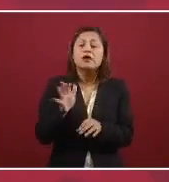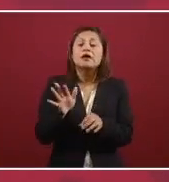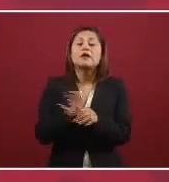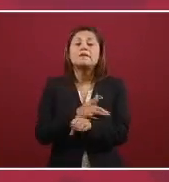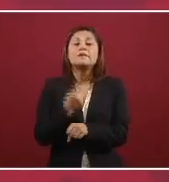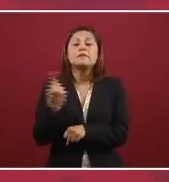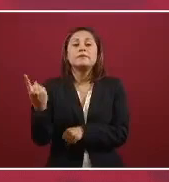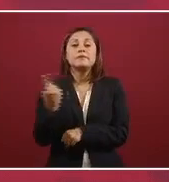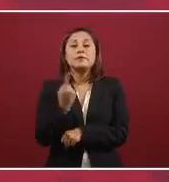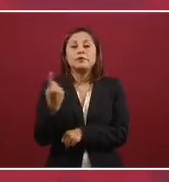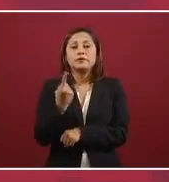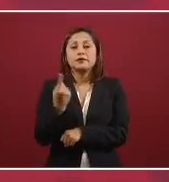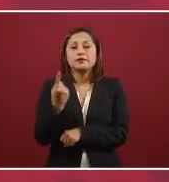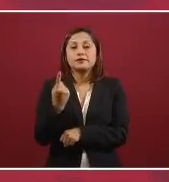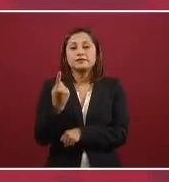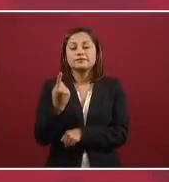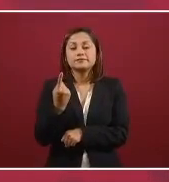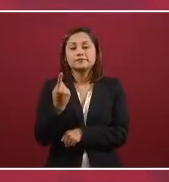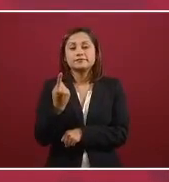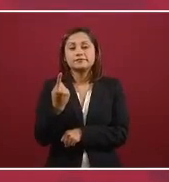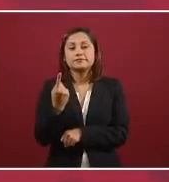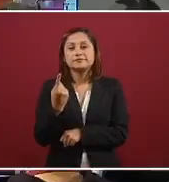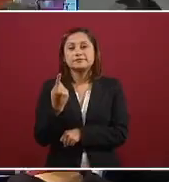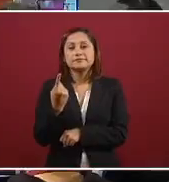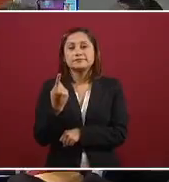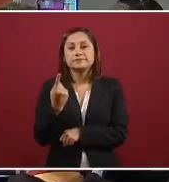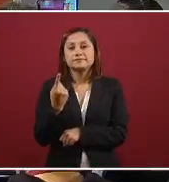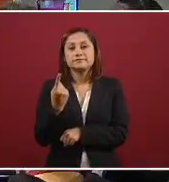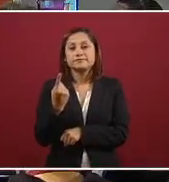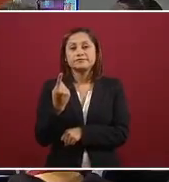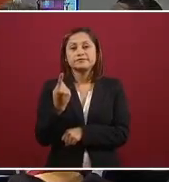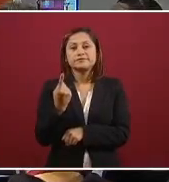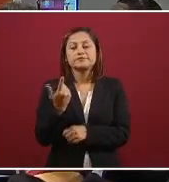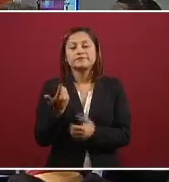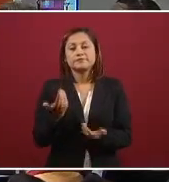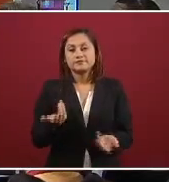tomados en cuenta los de la economía